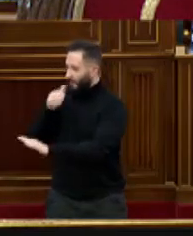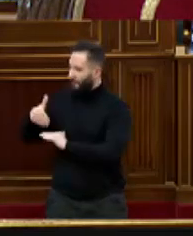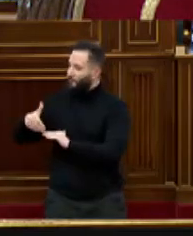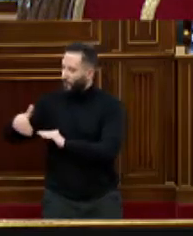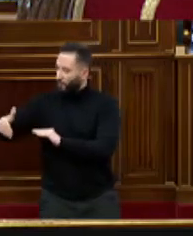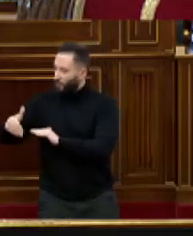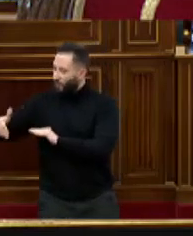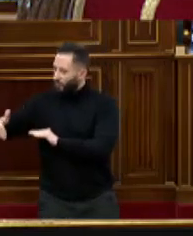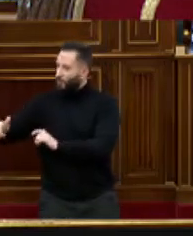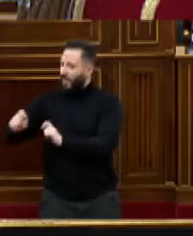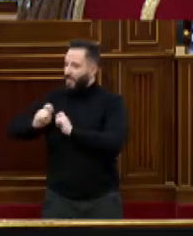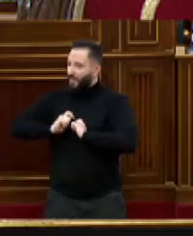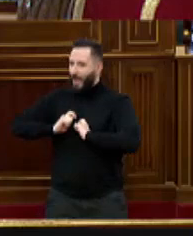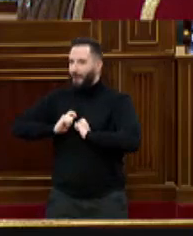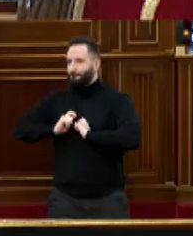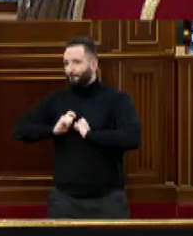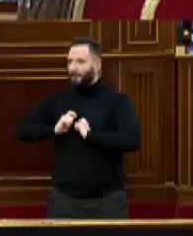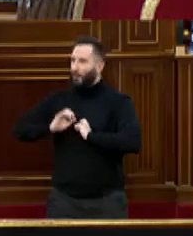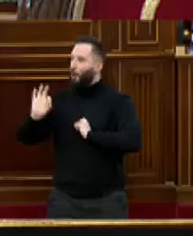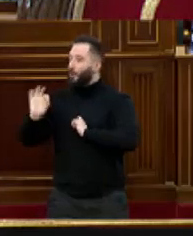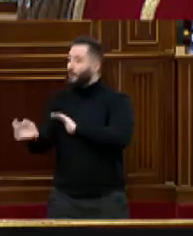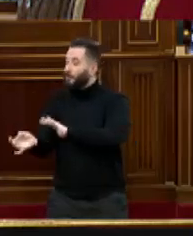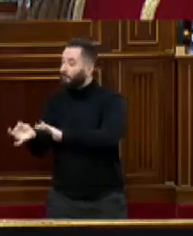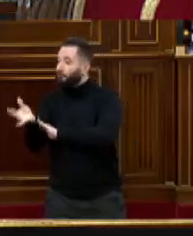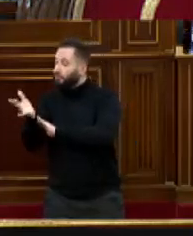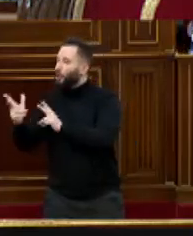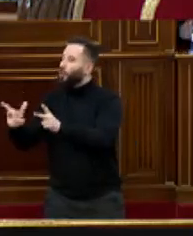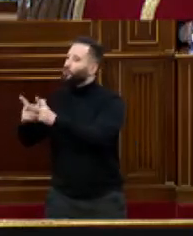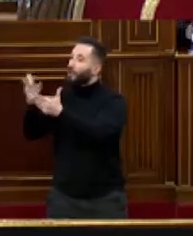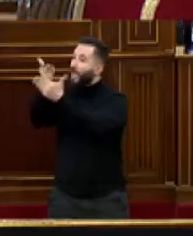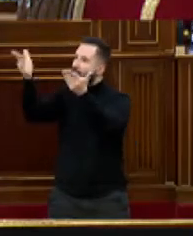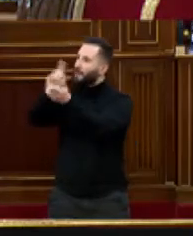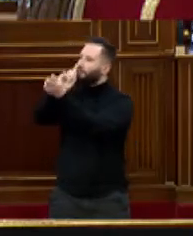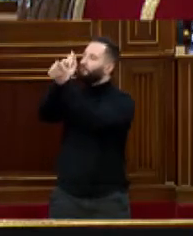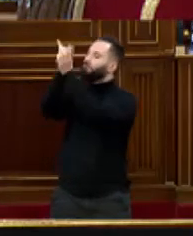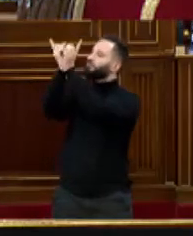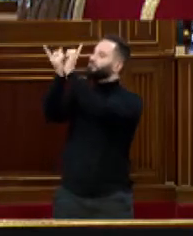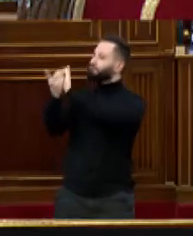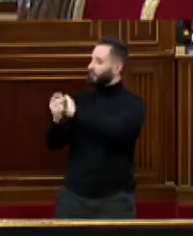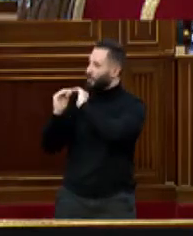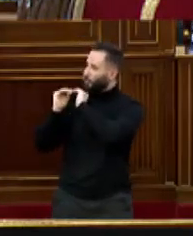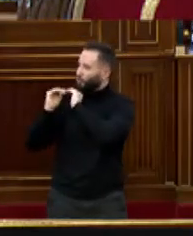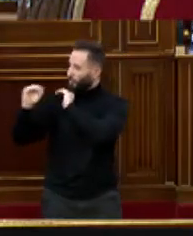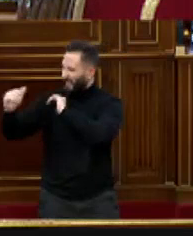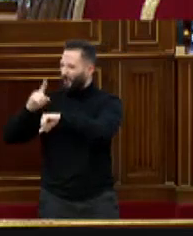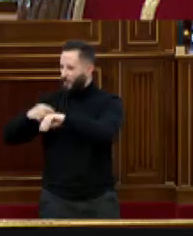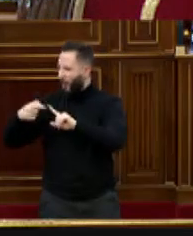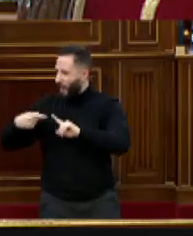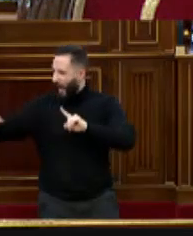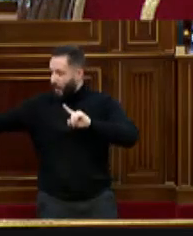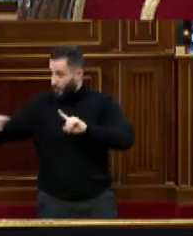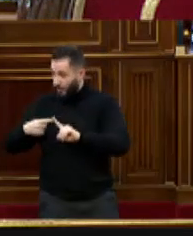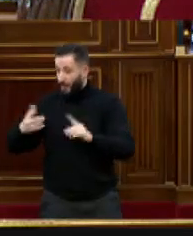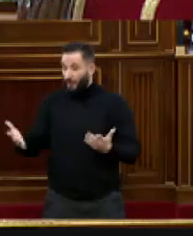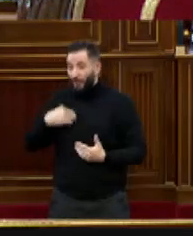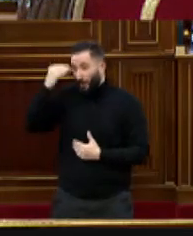inducen o provocan un cambio social sostenido que no se ve inmediatamente y yo creo que